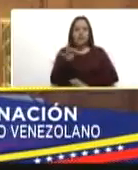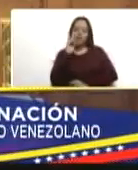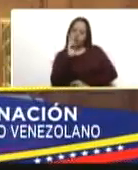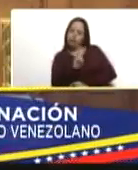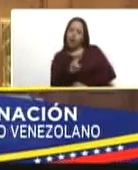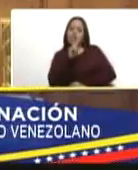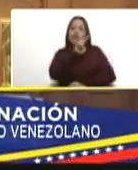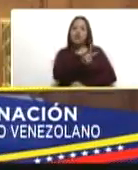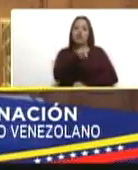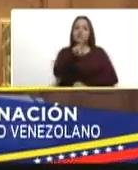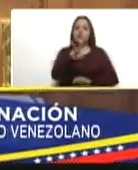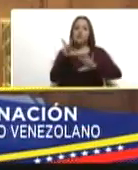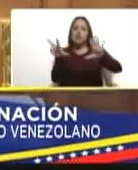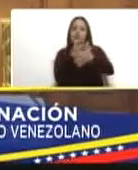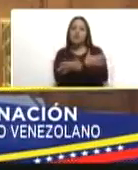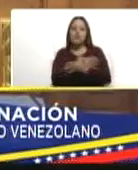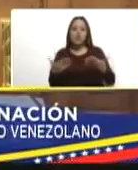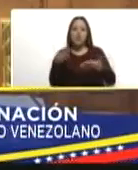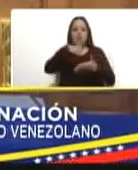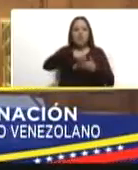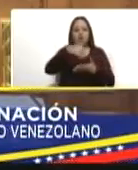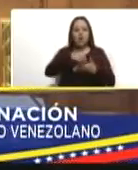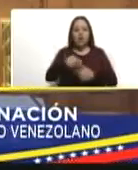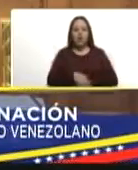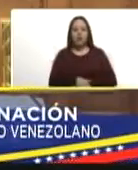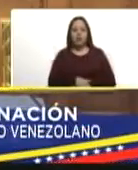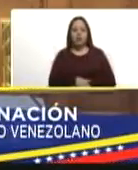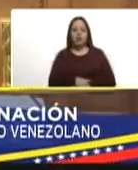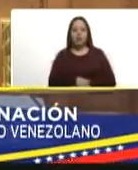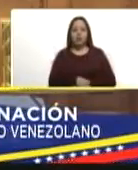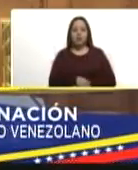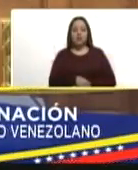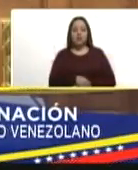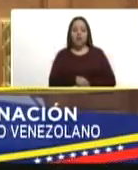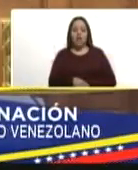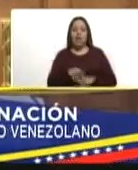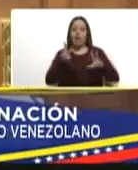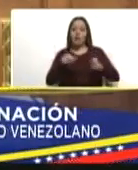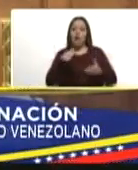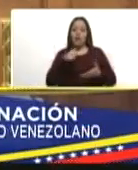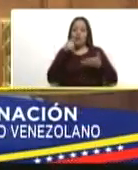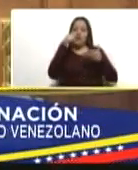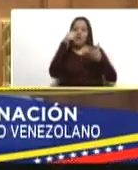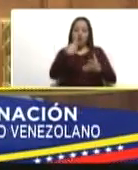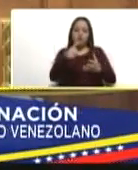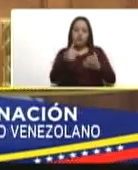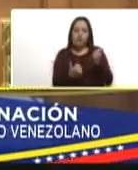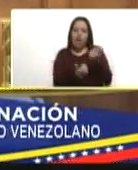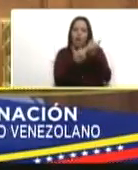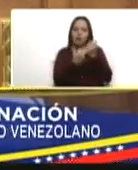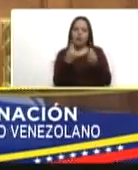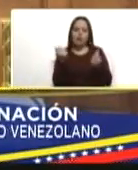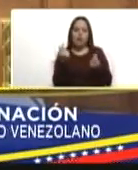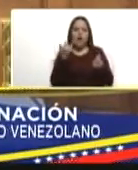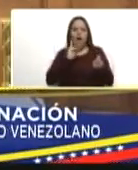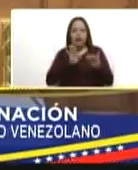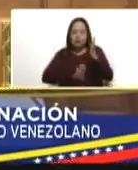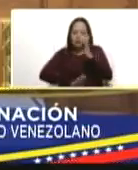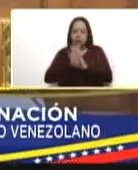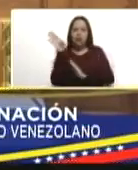2 millones de dó en la nueva bolsa agrícola lo cual representó un incremento